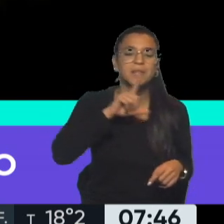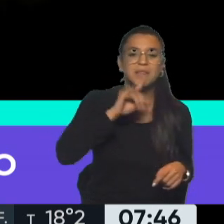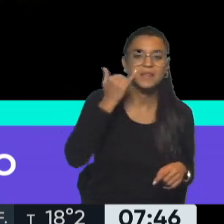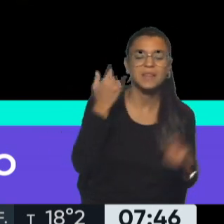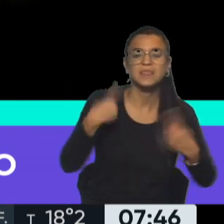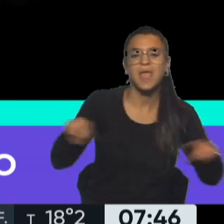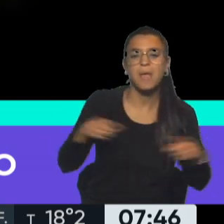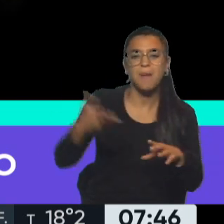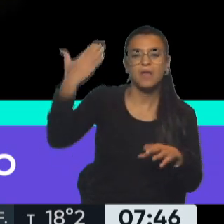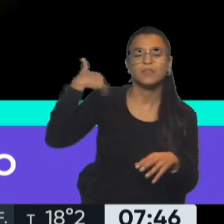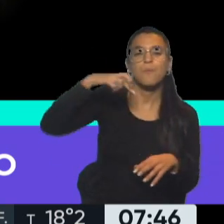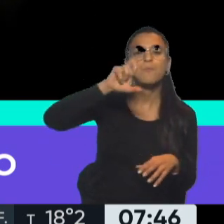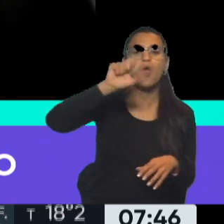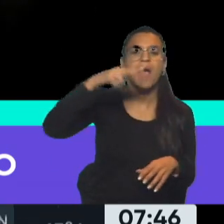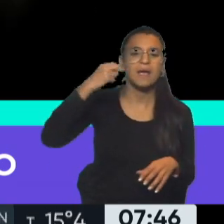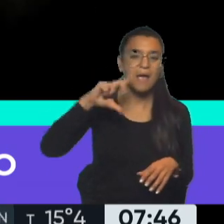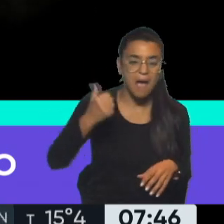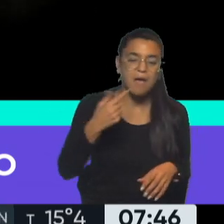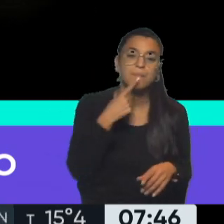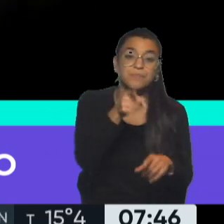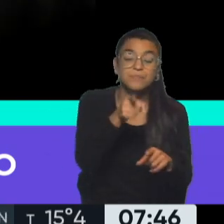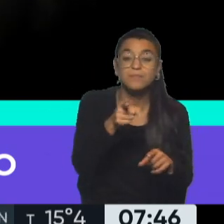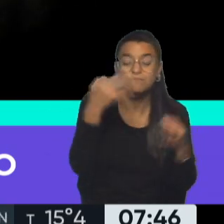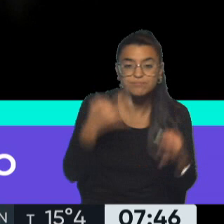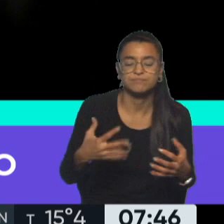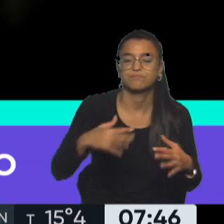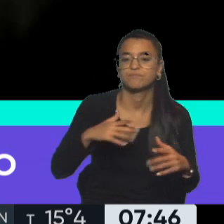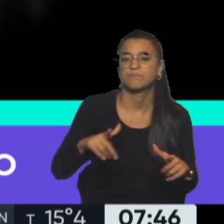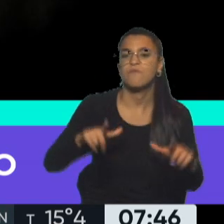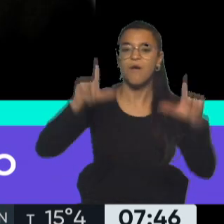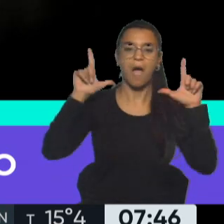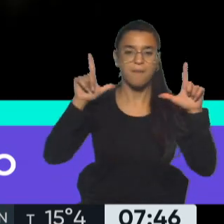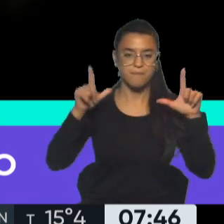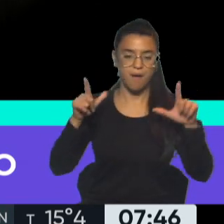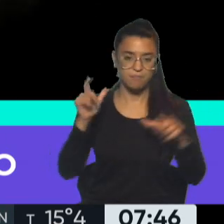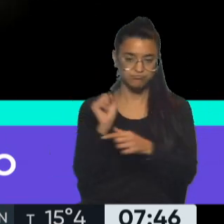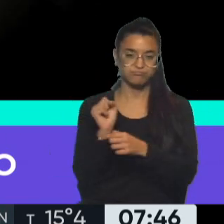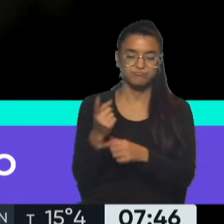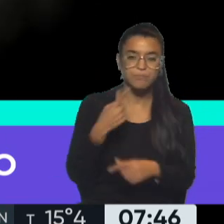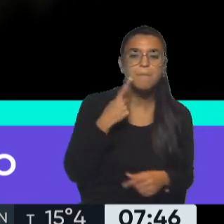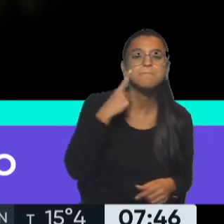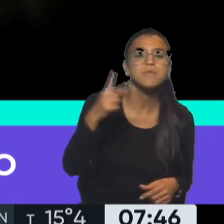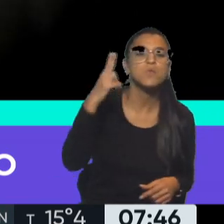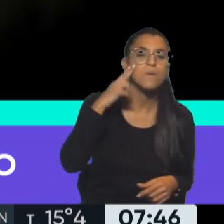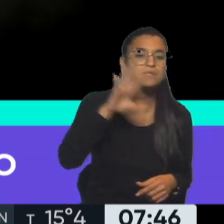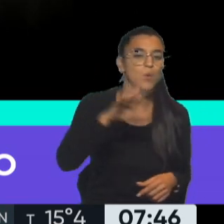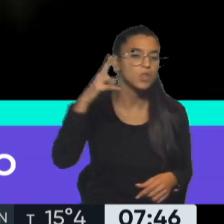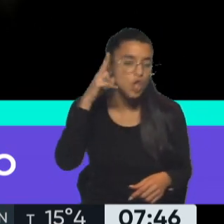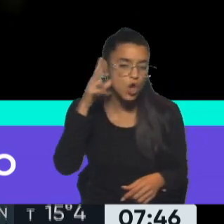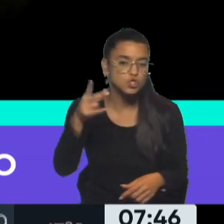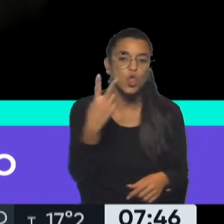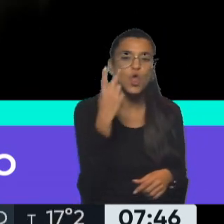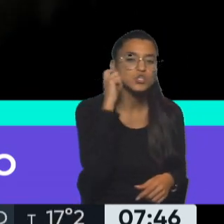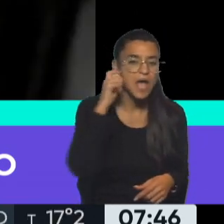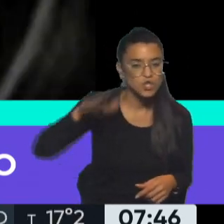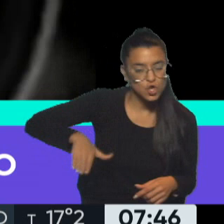había popularizado Polanca y que lo llevó a alcanzar fama y reconocimiento en la Argentina allá por 1958, cuando tenía